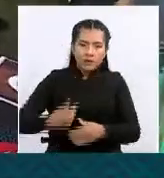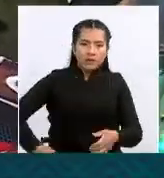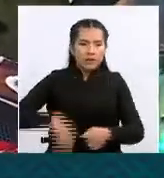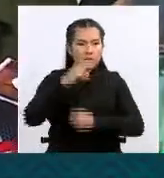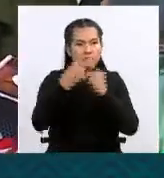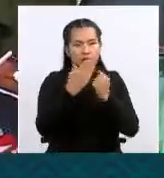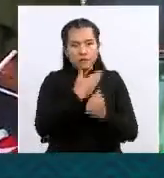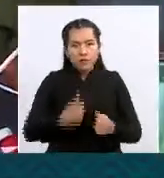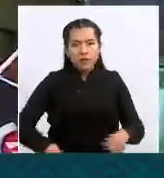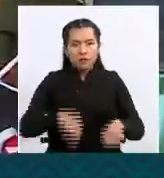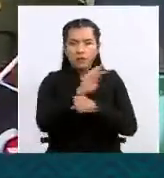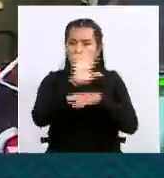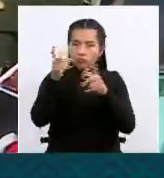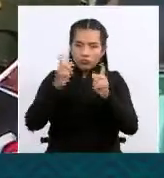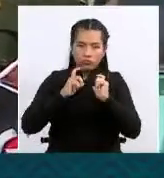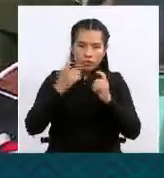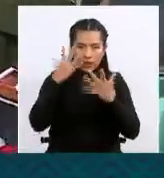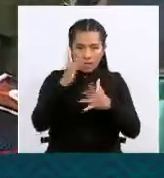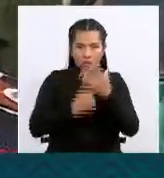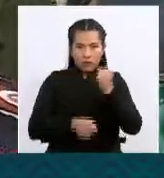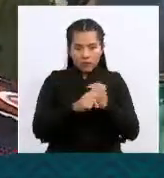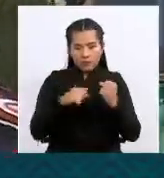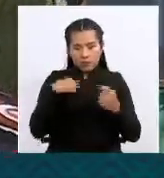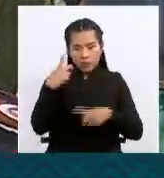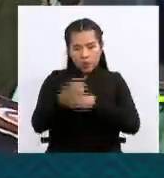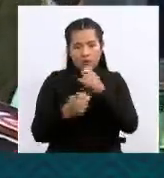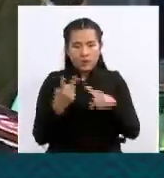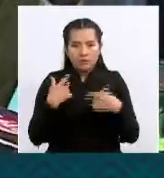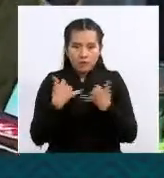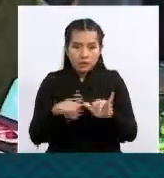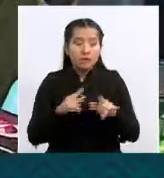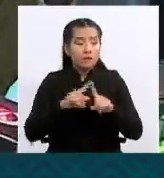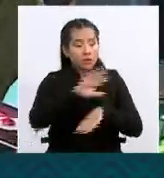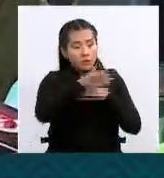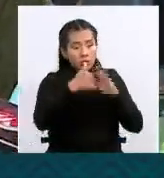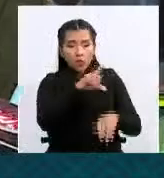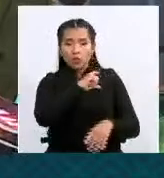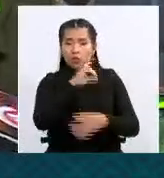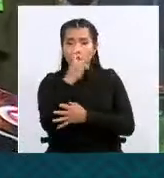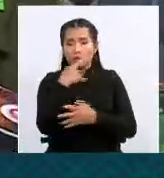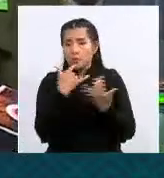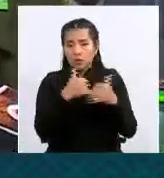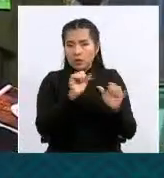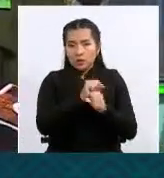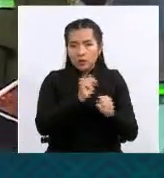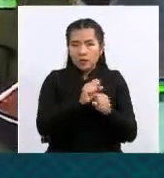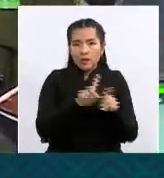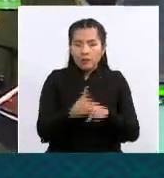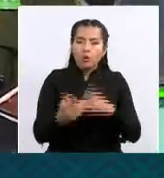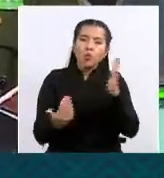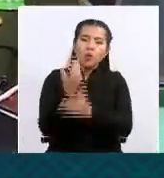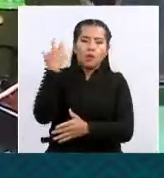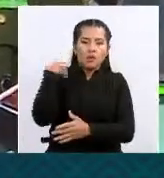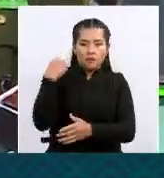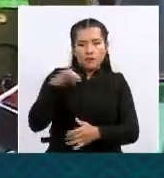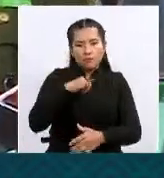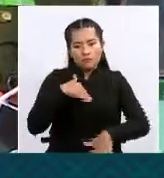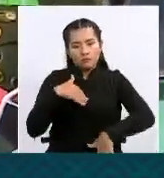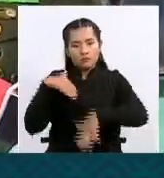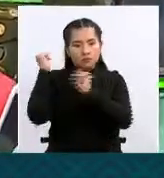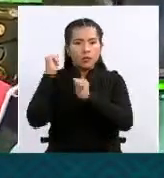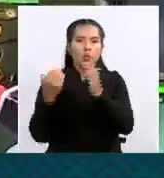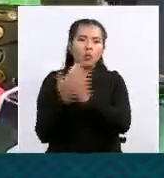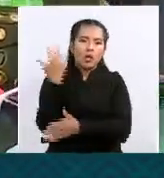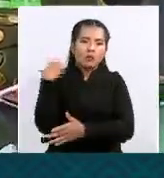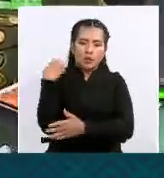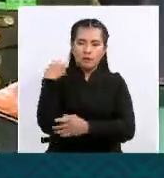vicepresidente, por la confianza que me han brindado. Asimismo, al talento humano de la policía boliviana, que ha demostrado un alto nivel de compromiso, un alto nivel de efectividad